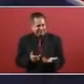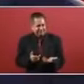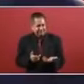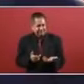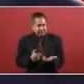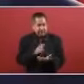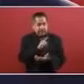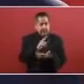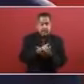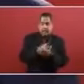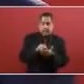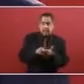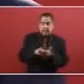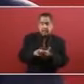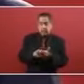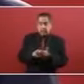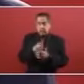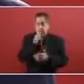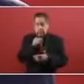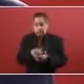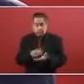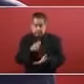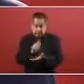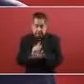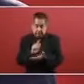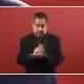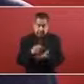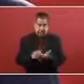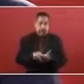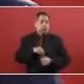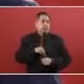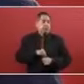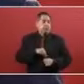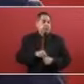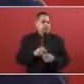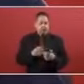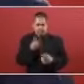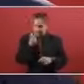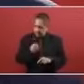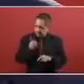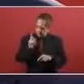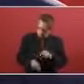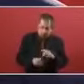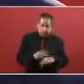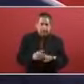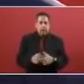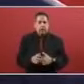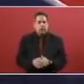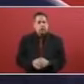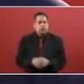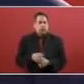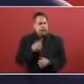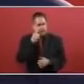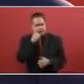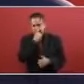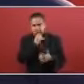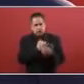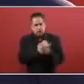no lo permite o mantiene la reserva y la estamos quitando, pues es por decisión